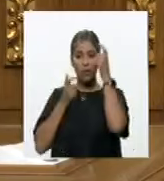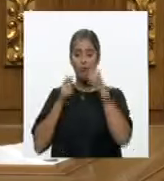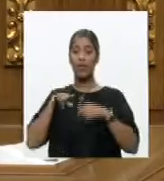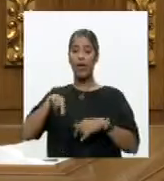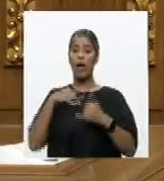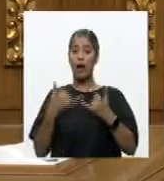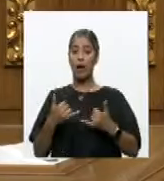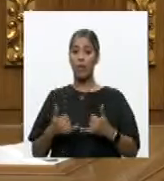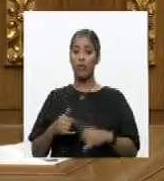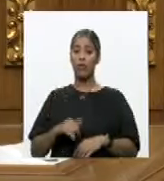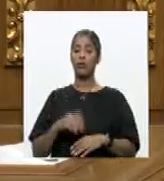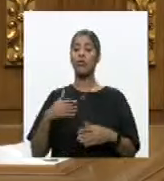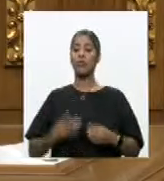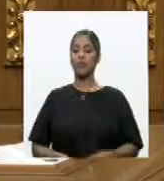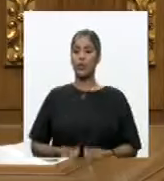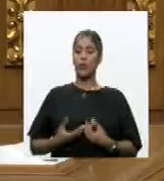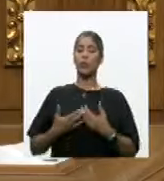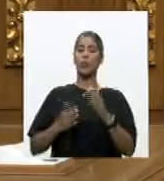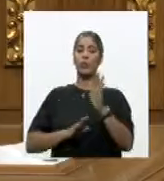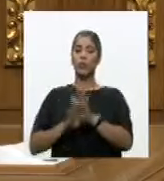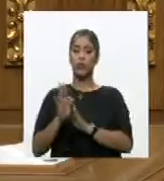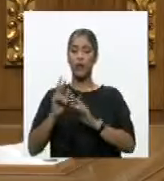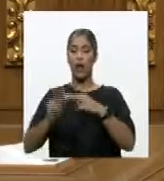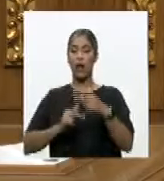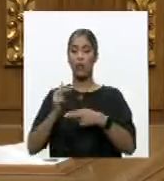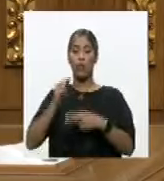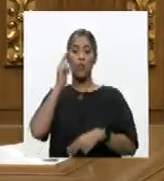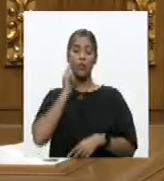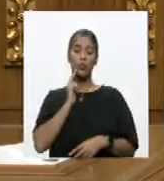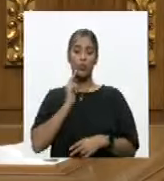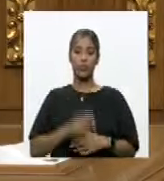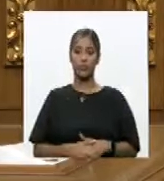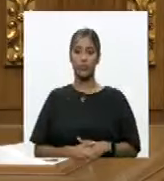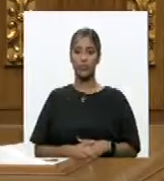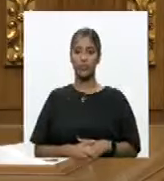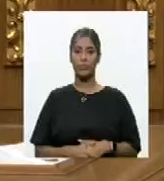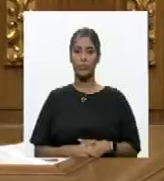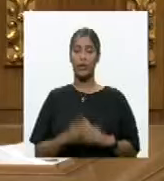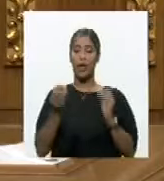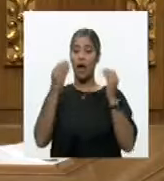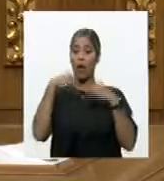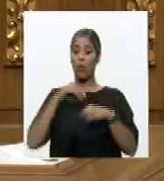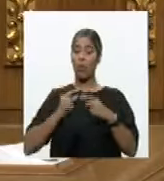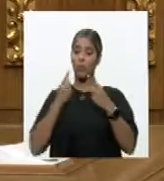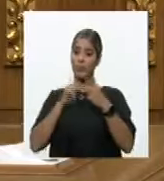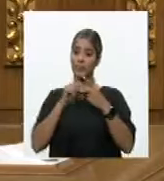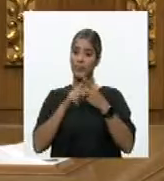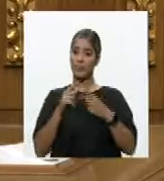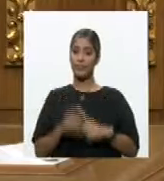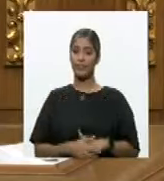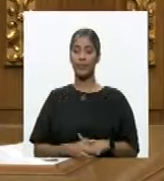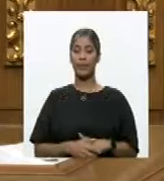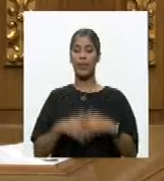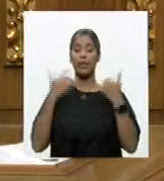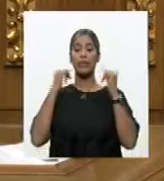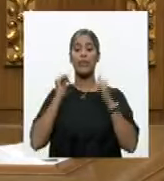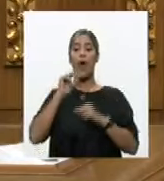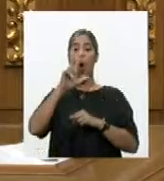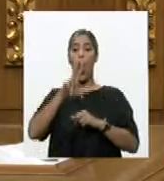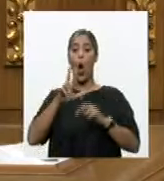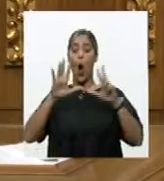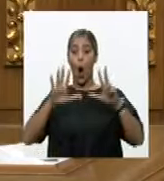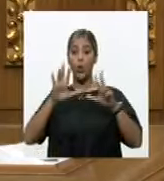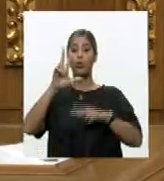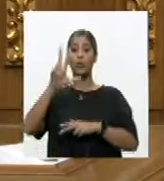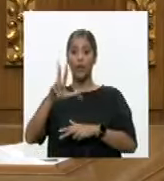hoy alimenta el avance de la revolución bolivariana. Acuerda, primero, conmemorar los 83